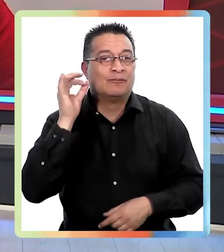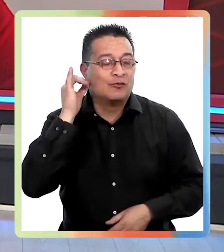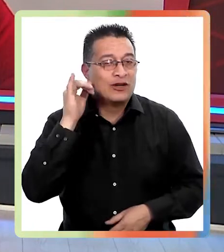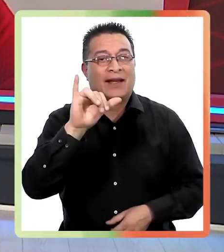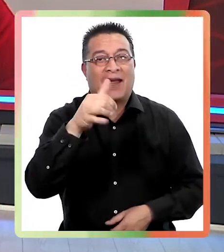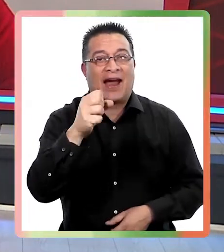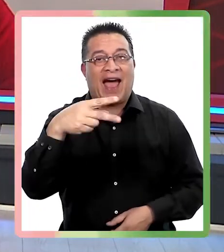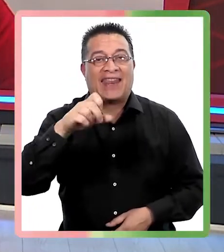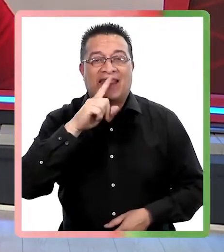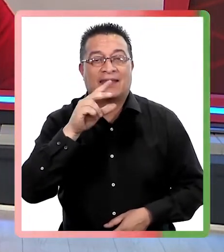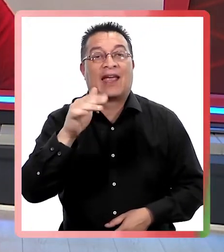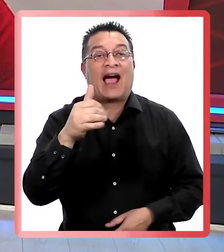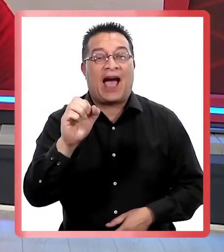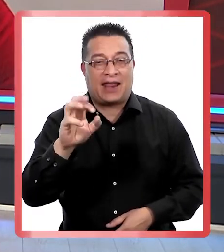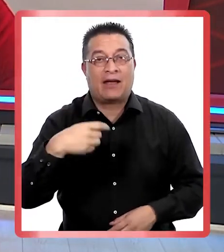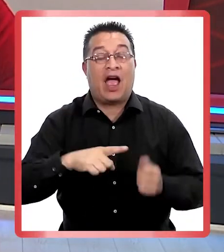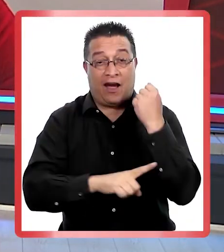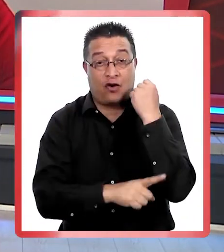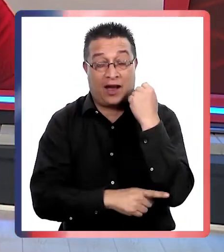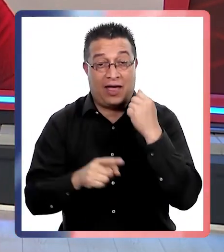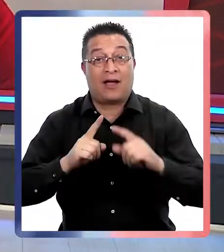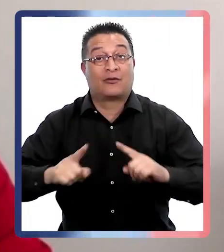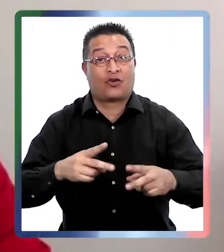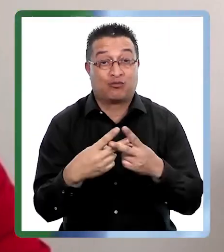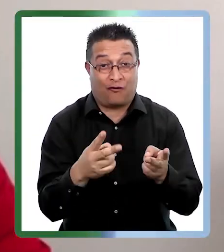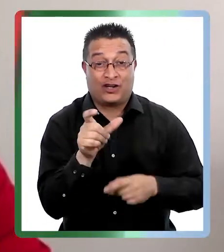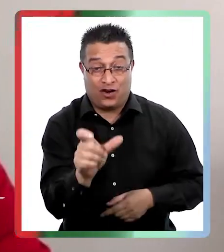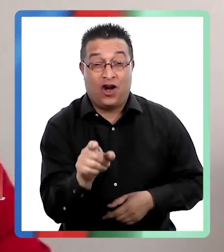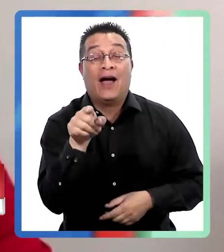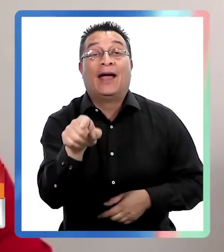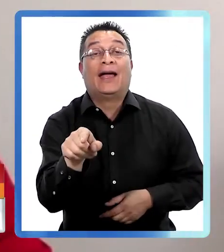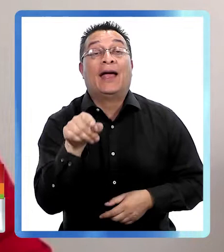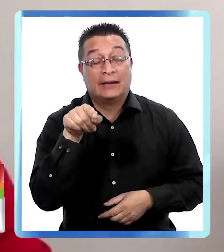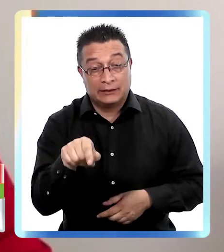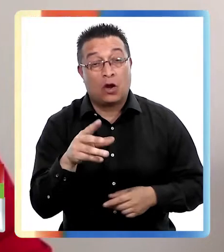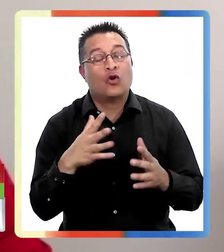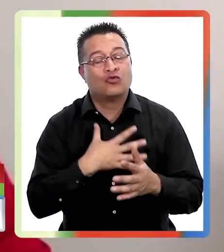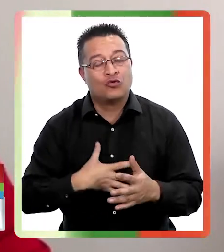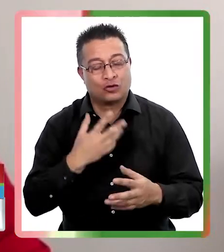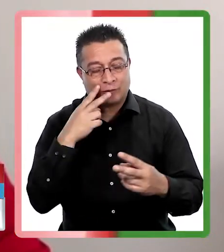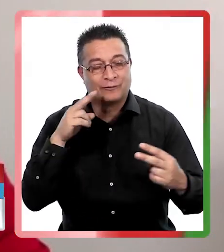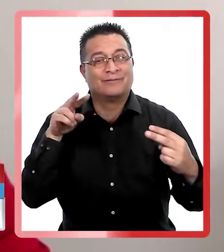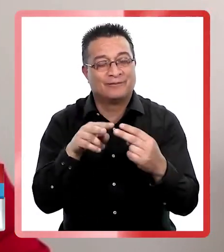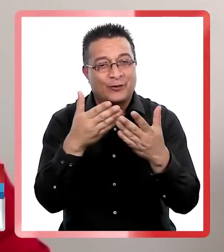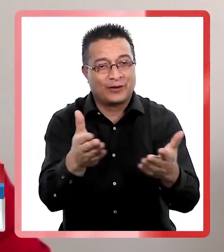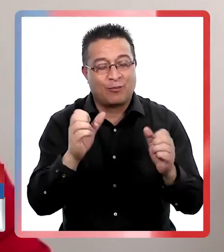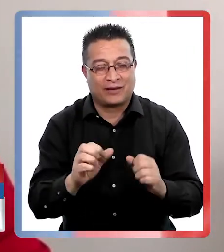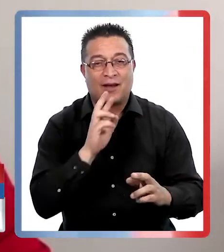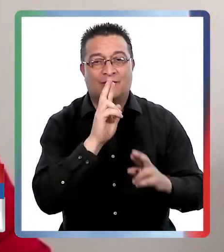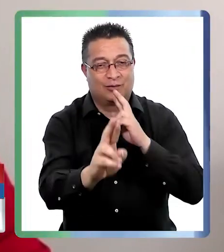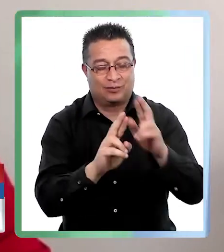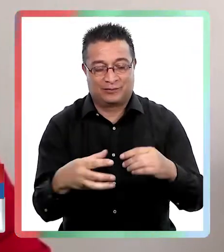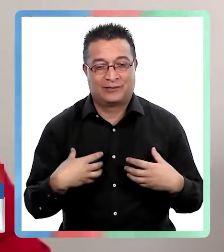con nosotros. Ella es abogada, administradora pública. Bienvenida, ministra. Hola, un gusto estar con ustedes y poder responder desde